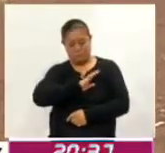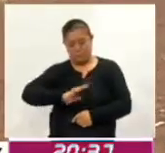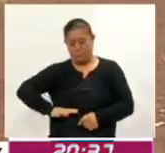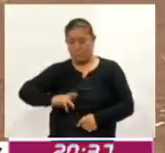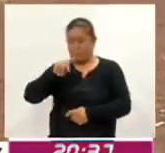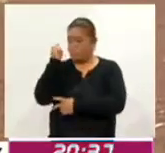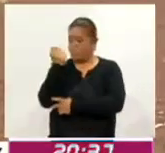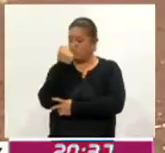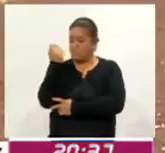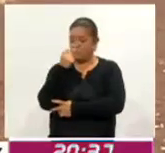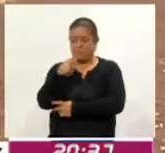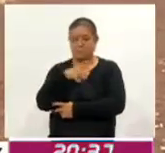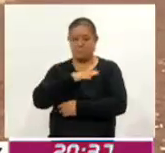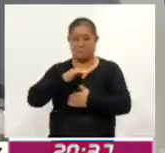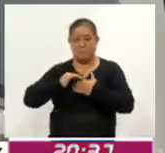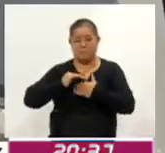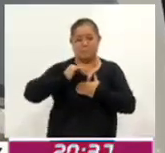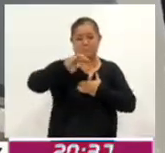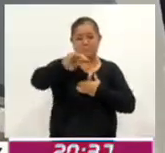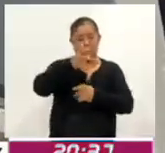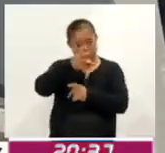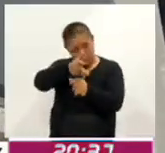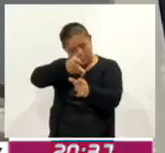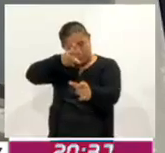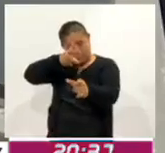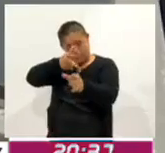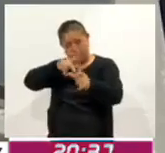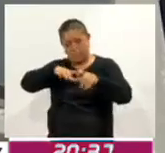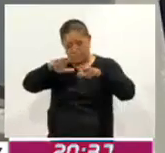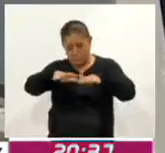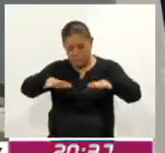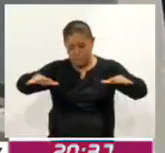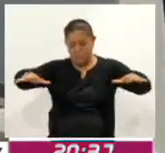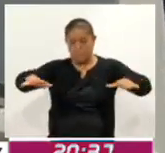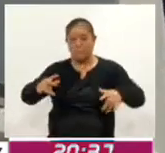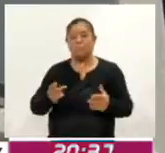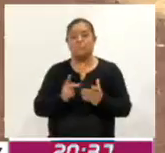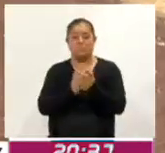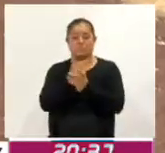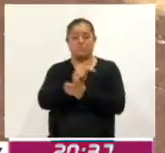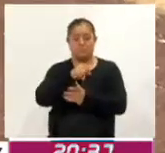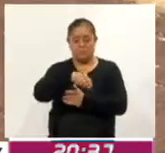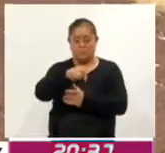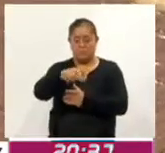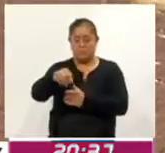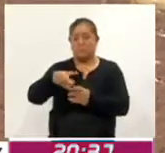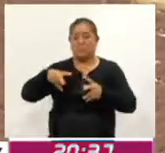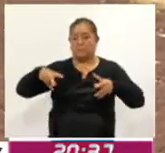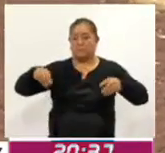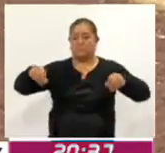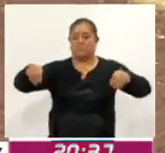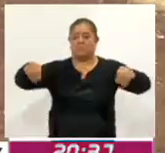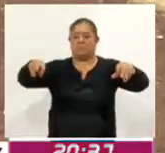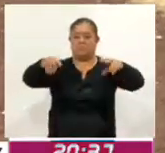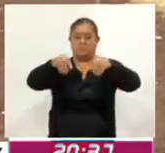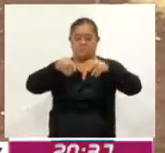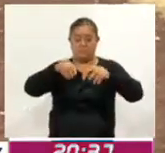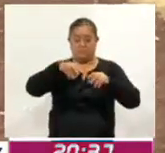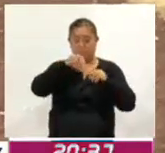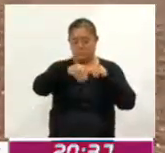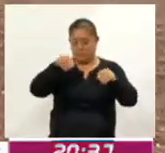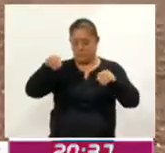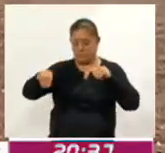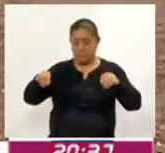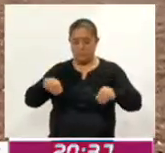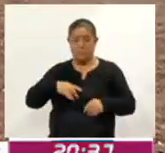contempló trazado y nivelación del terreno para sembrar el pasto, así como la colocación de arenilla de tezontle en las zonas de base y home. Además, se colocó malla ciclónica en la